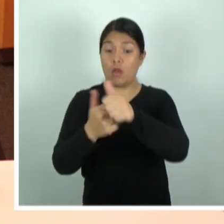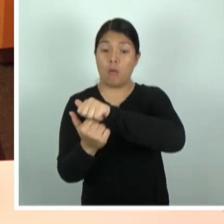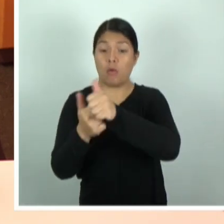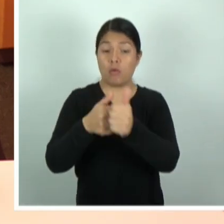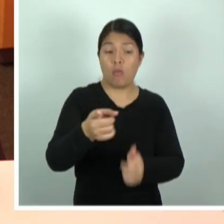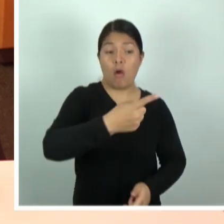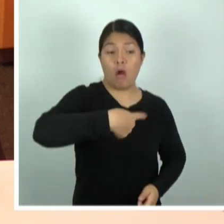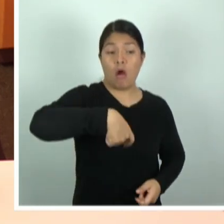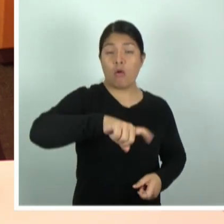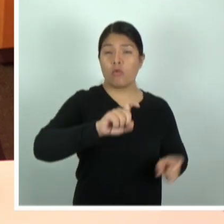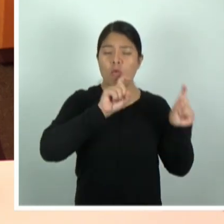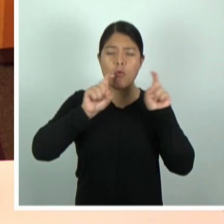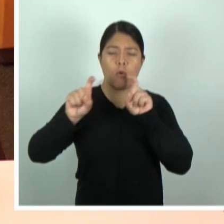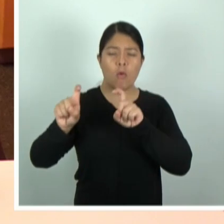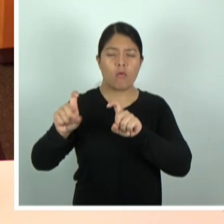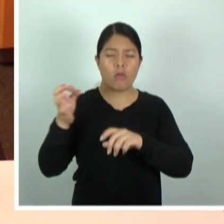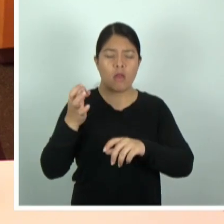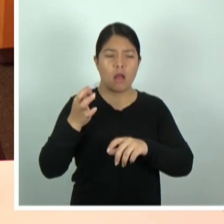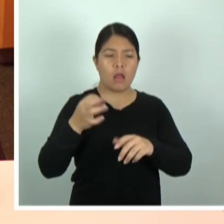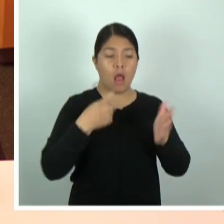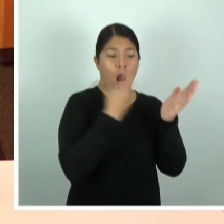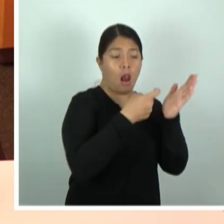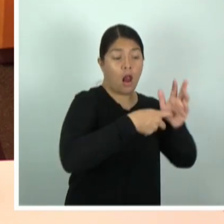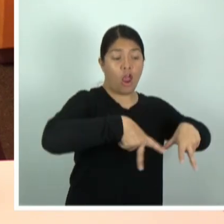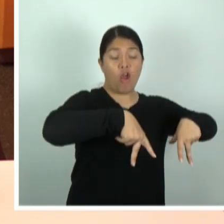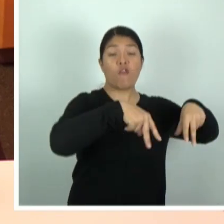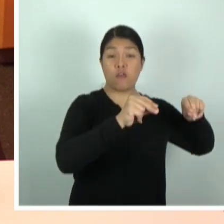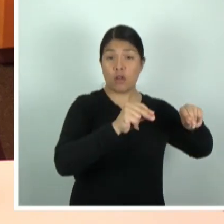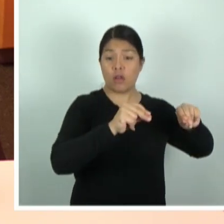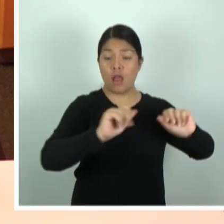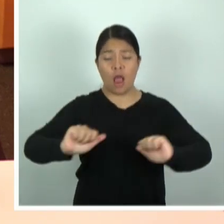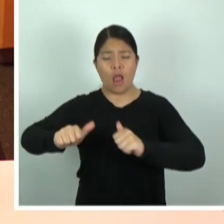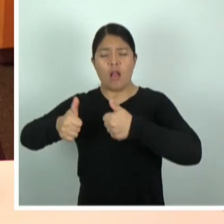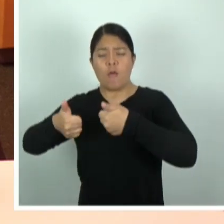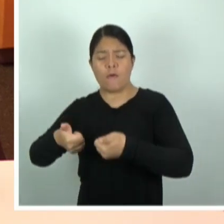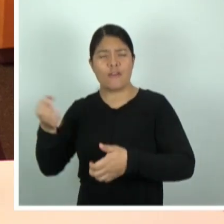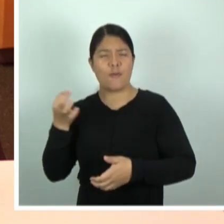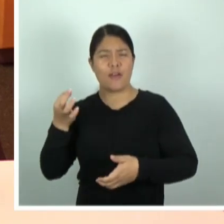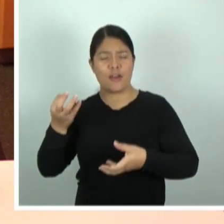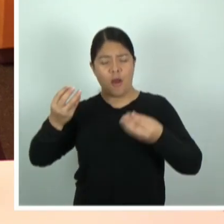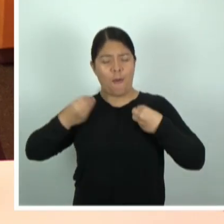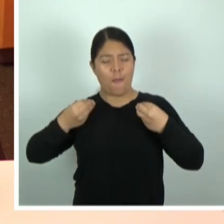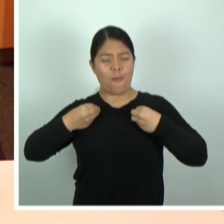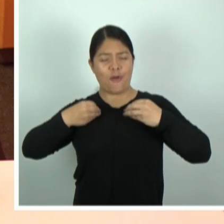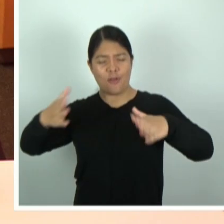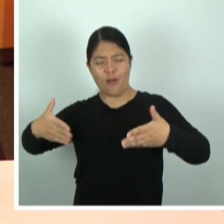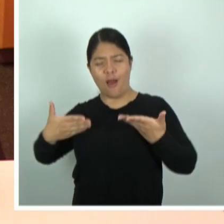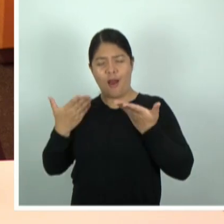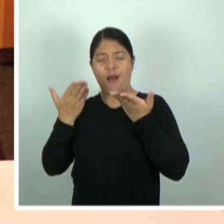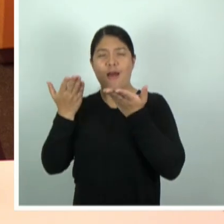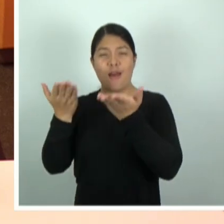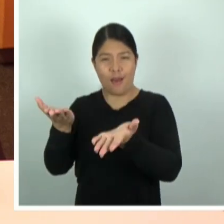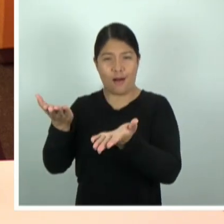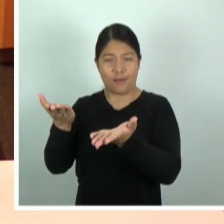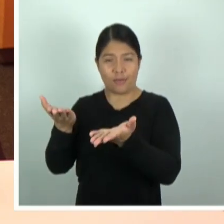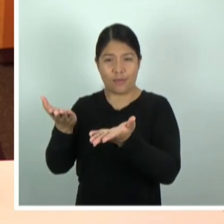enseña el fin de la ley y el principio bajo la vida, la dirección del Espíritu